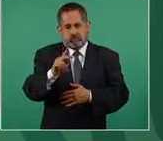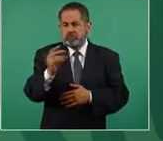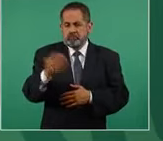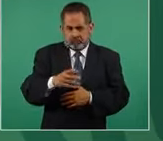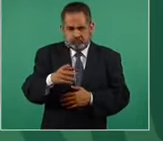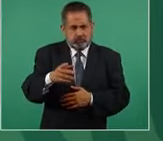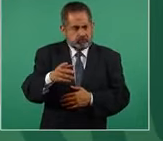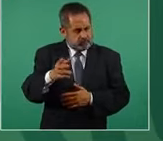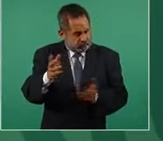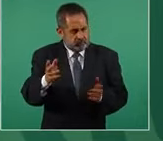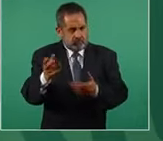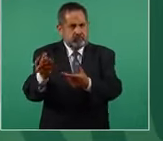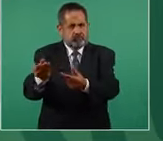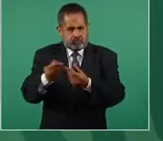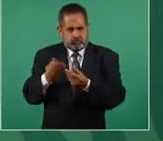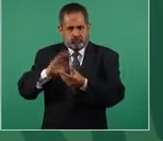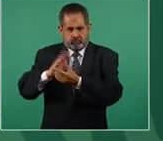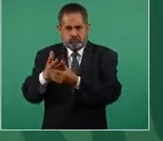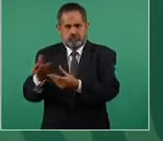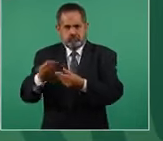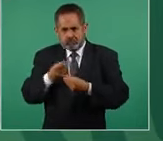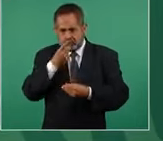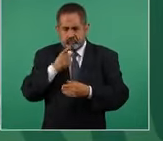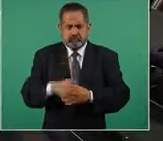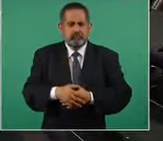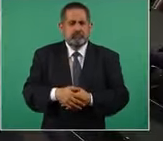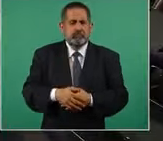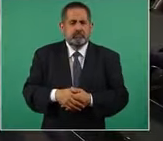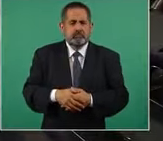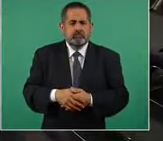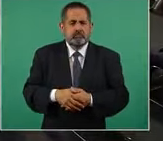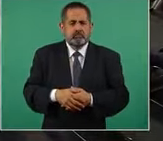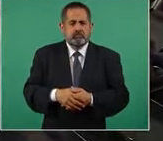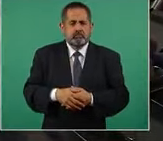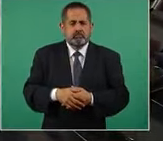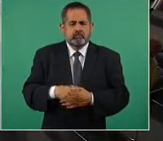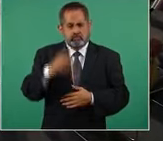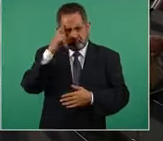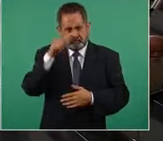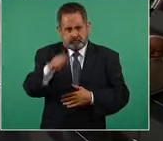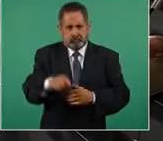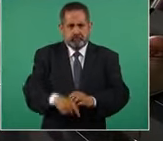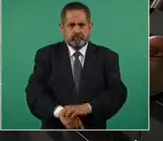todas maneras recibimos su petición. A ver, es para él.